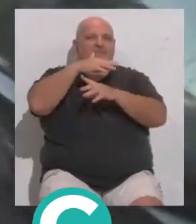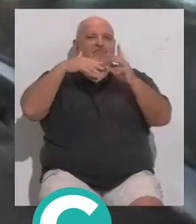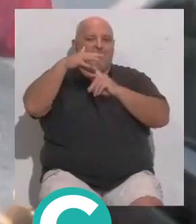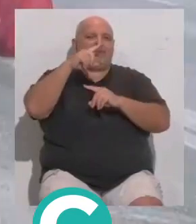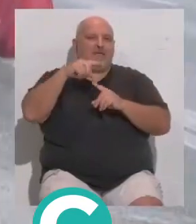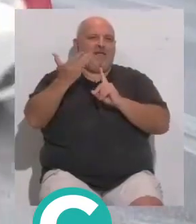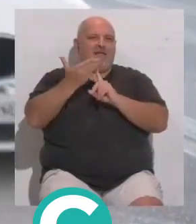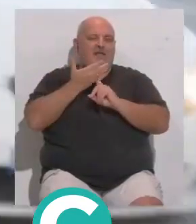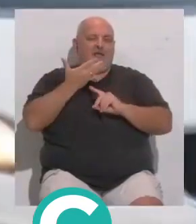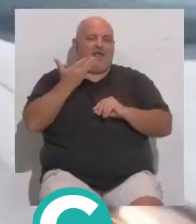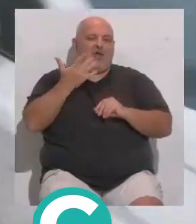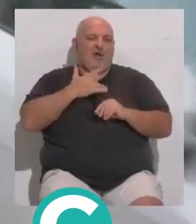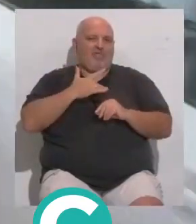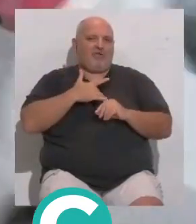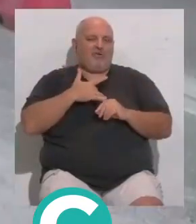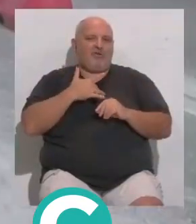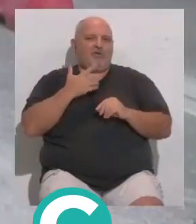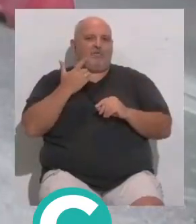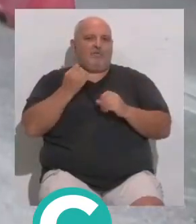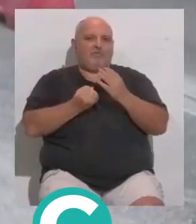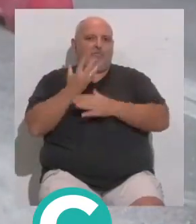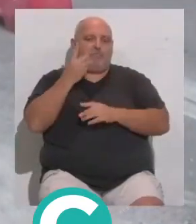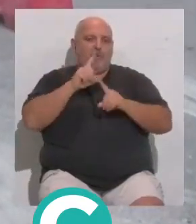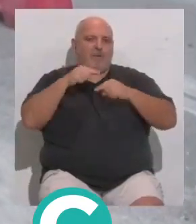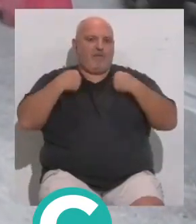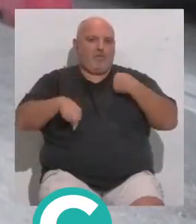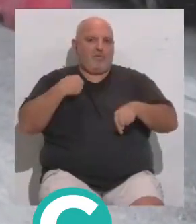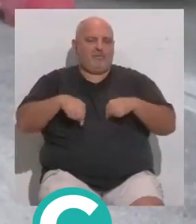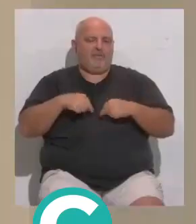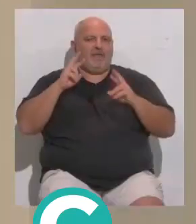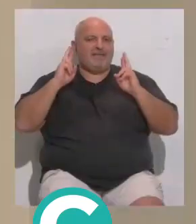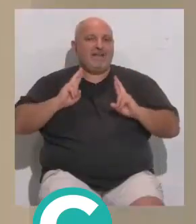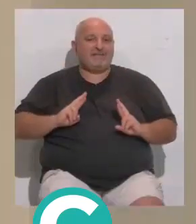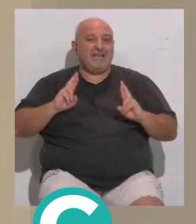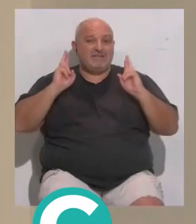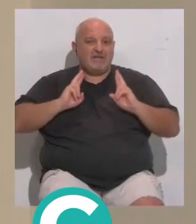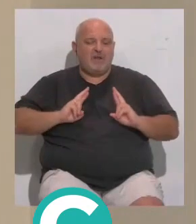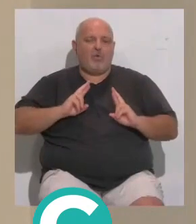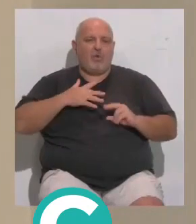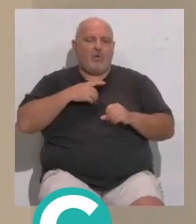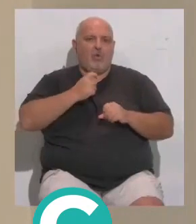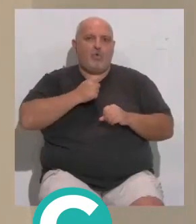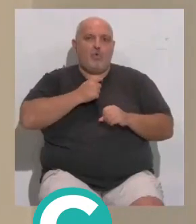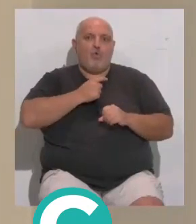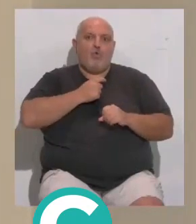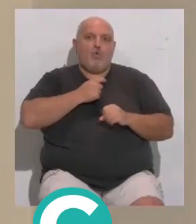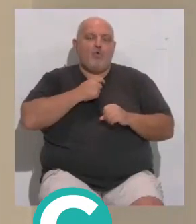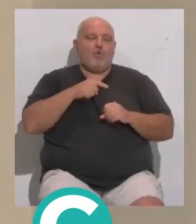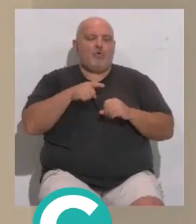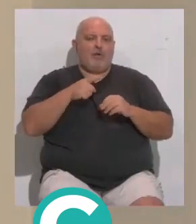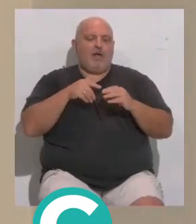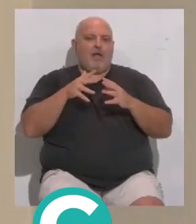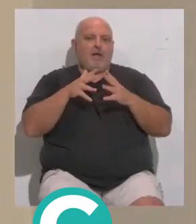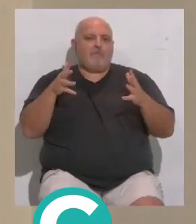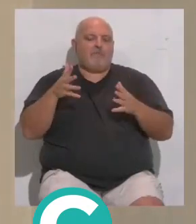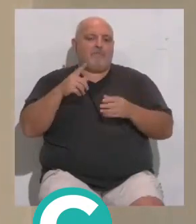alto porcentaje de riesgo a la hora de contraer problemas circulatorios. El estrés provoca taquicardia y la taquicardia es al fin y al cabo un aumento